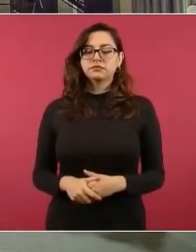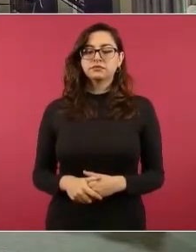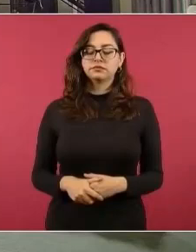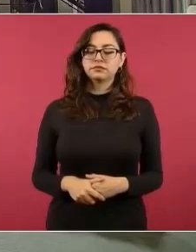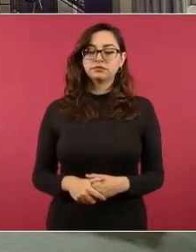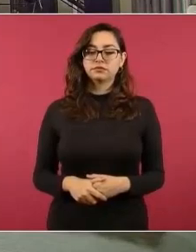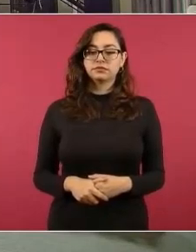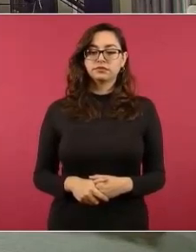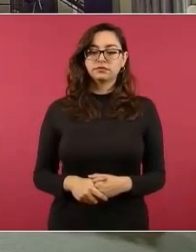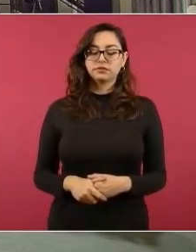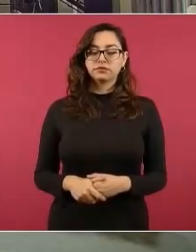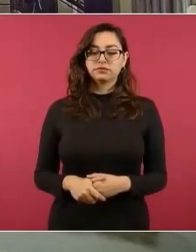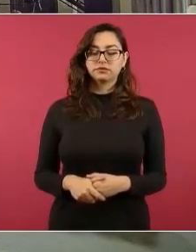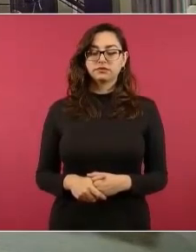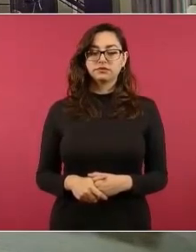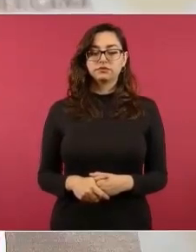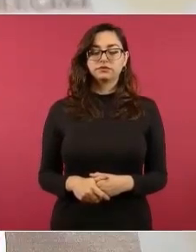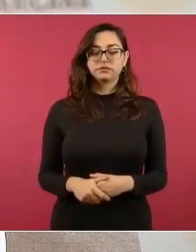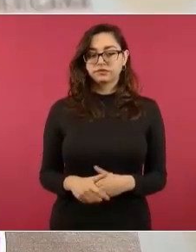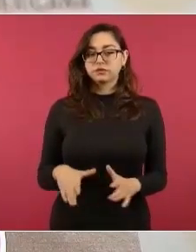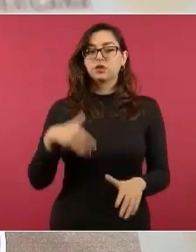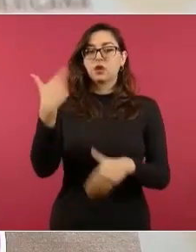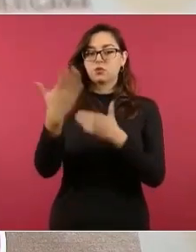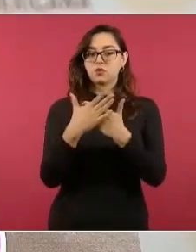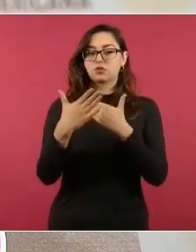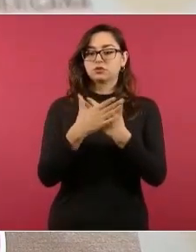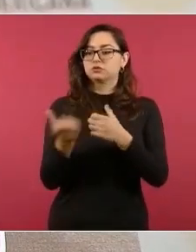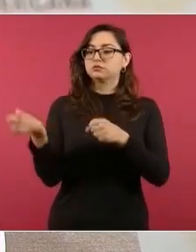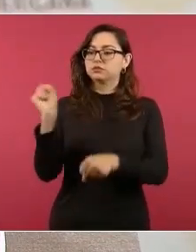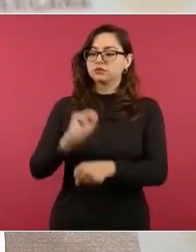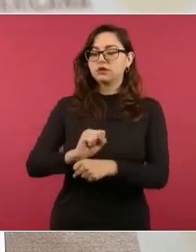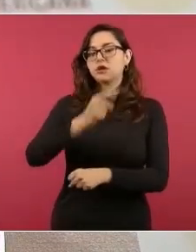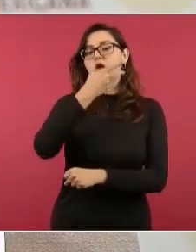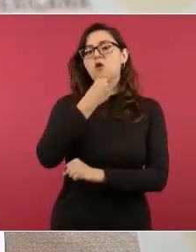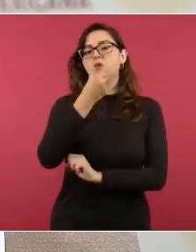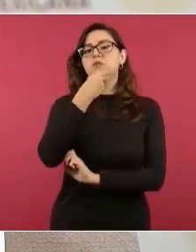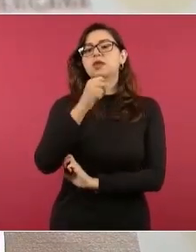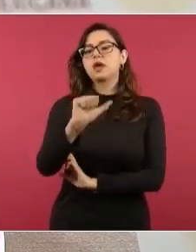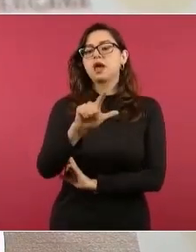nosotros la semana próxima Alejandro Encinas,